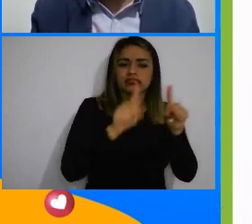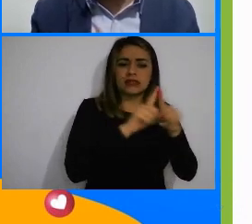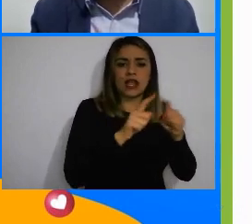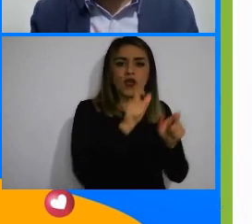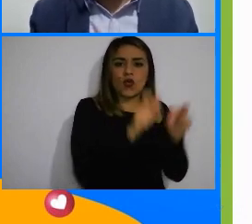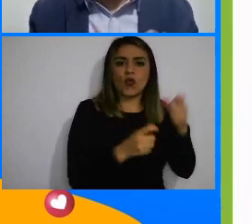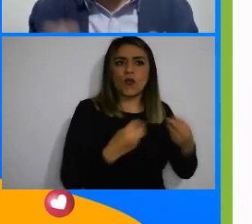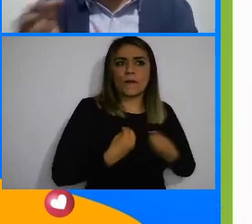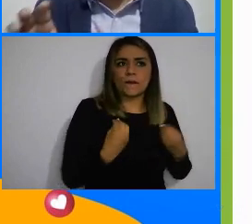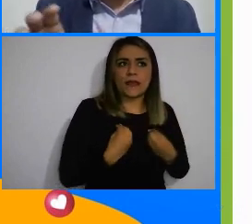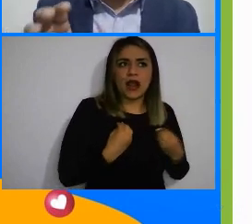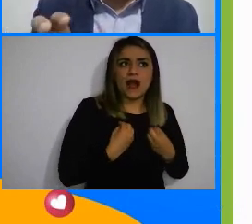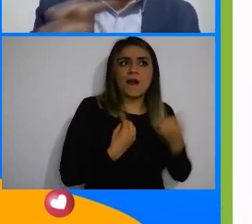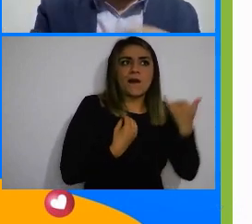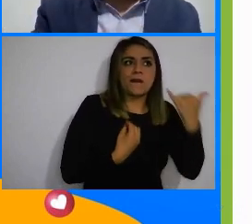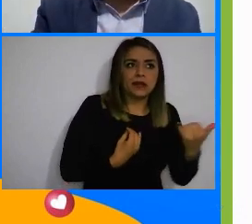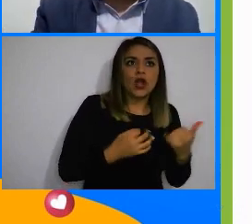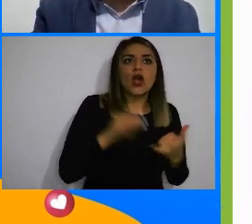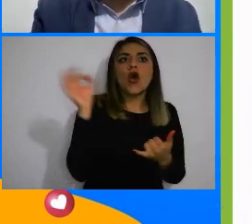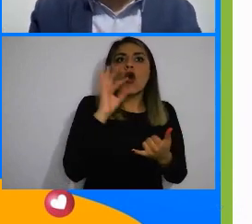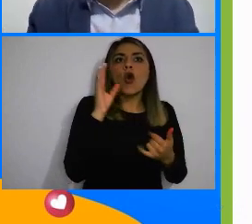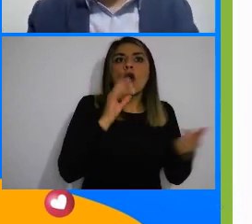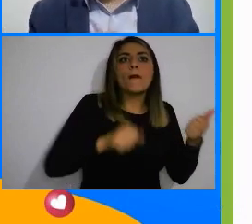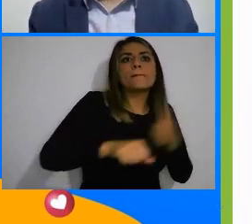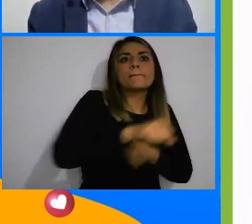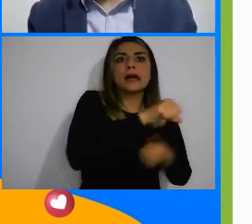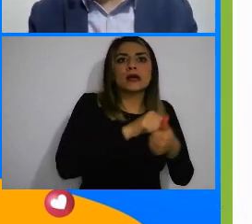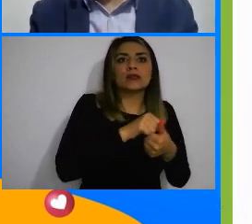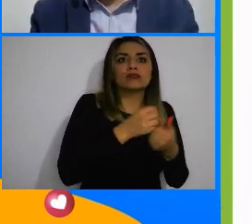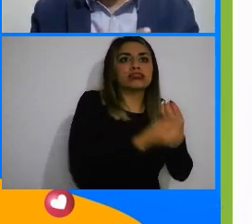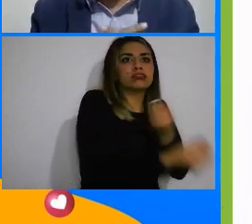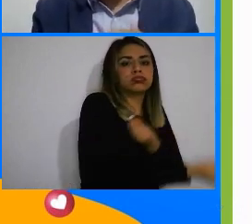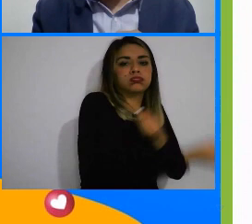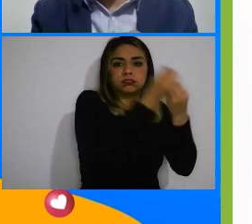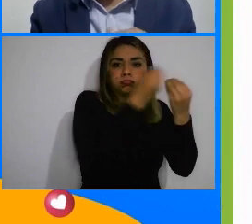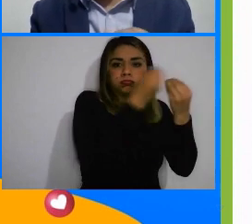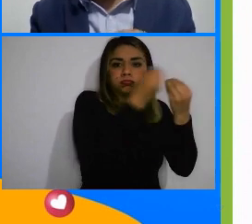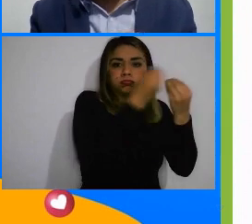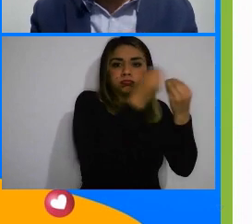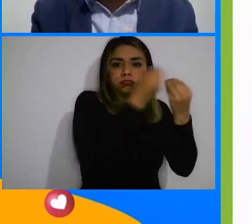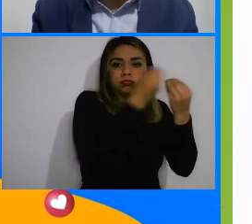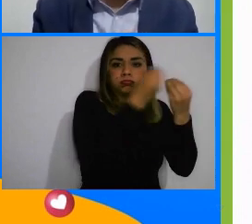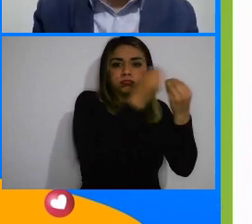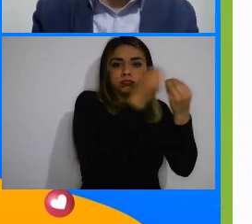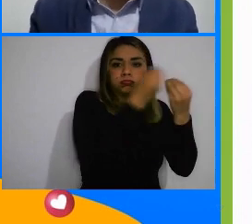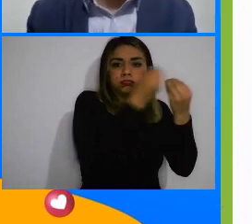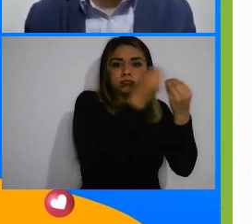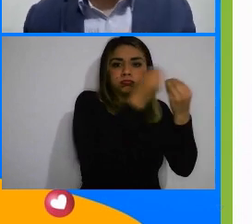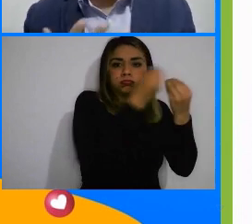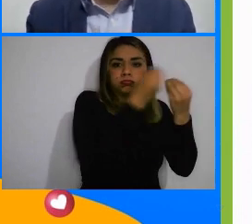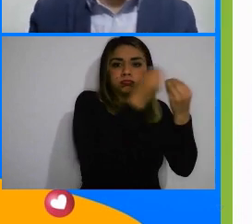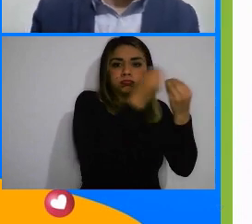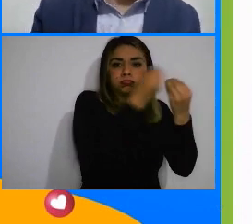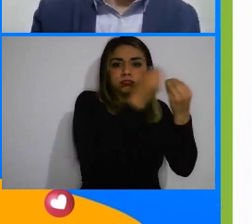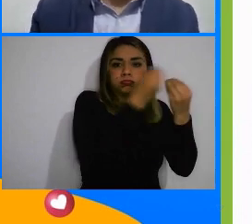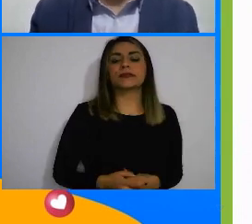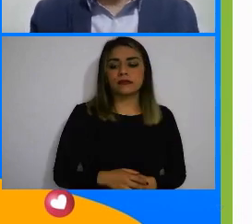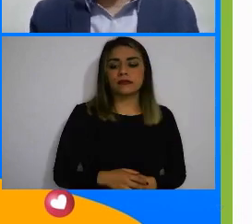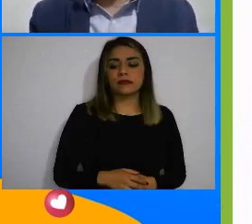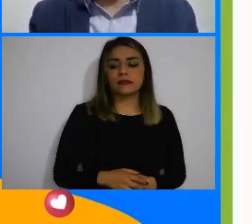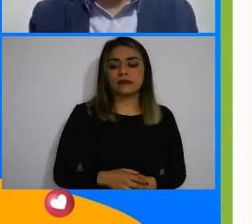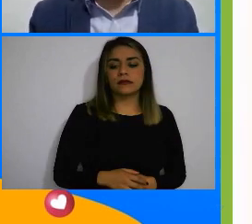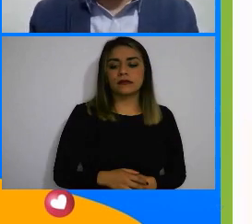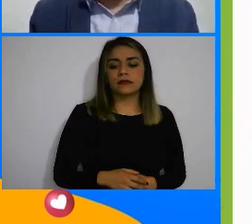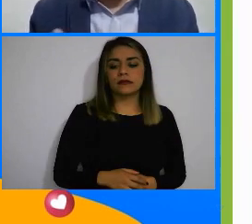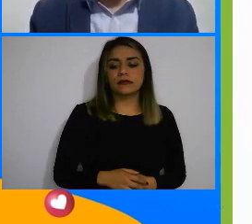están ahí, ¿sí? O que están de paso. En los desiertos áridos también. En los desiertos muy áridos ya la cosa cambia, entonces ahí ya no